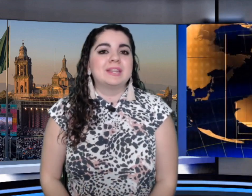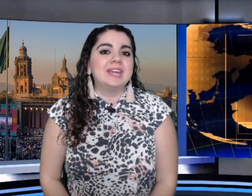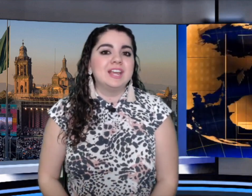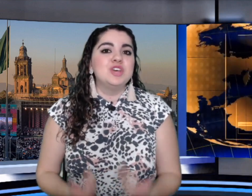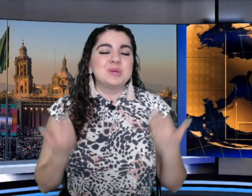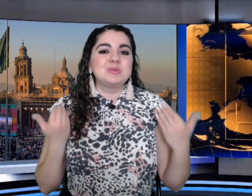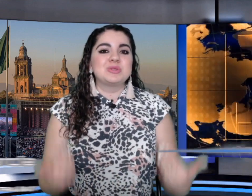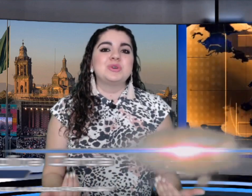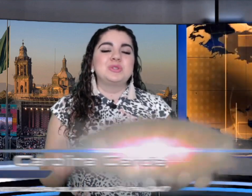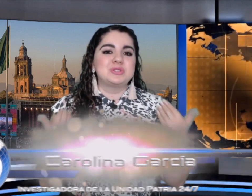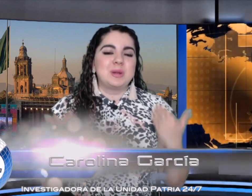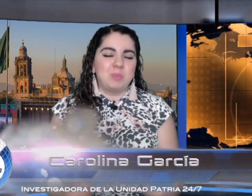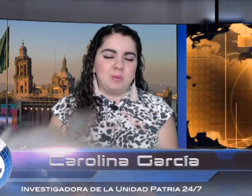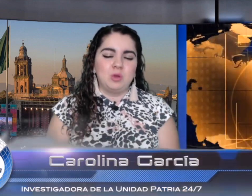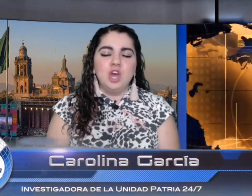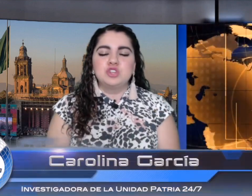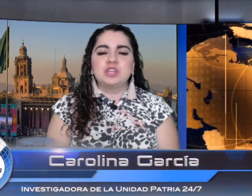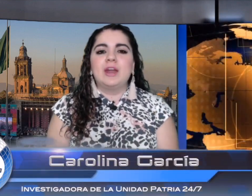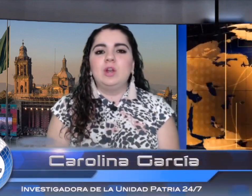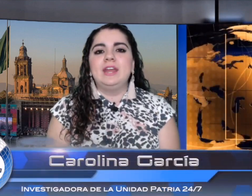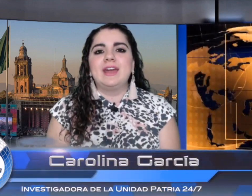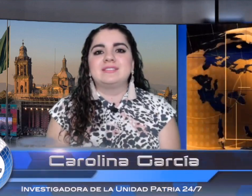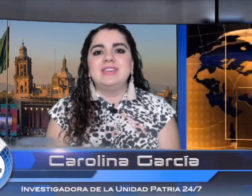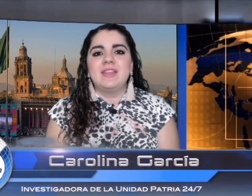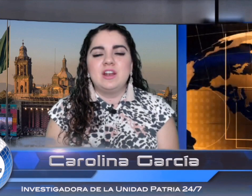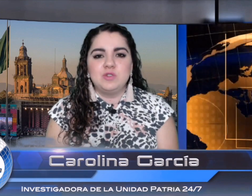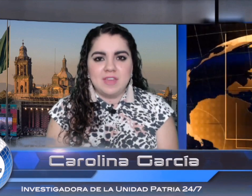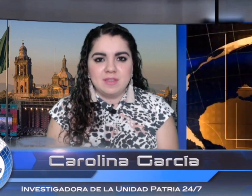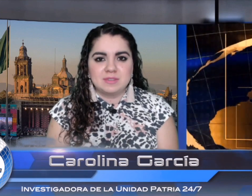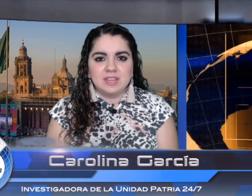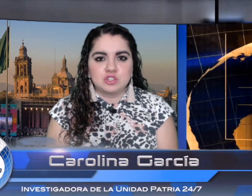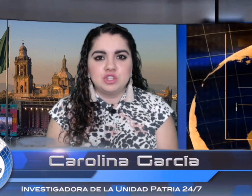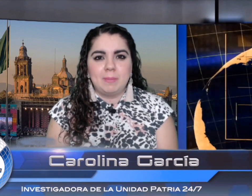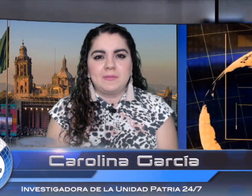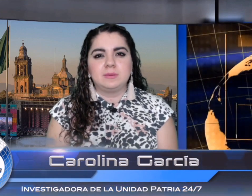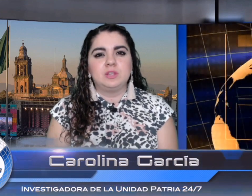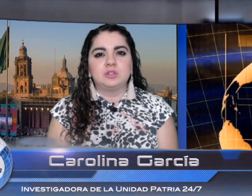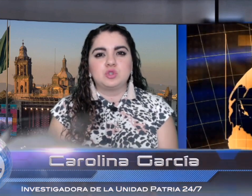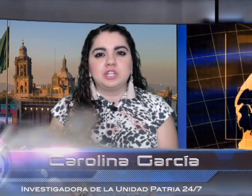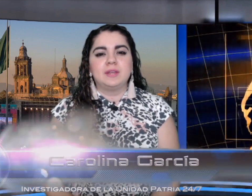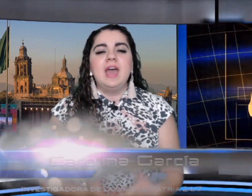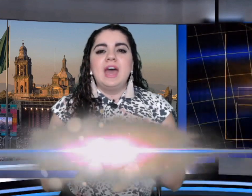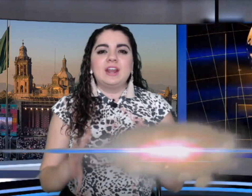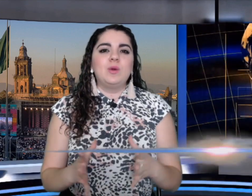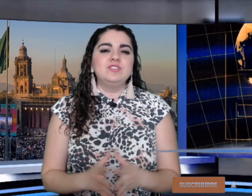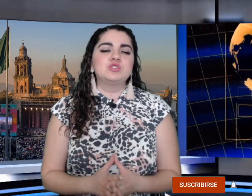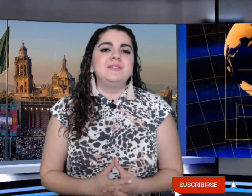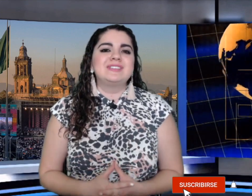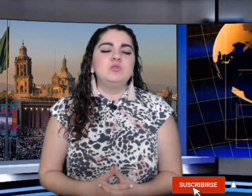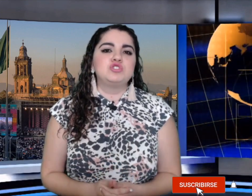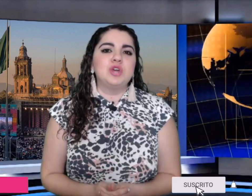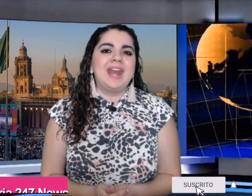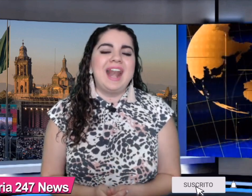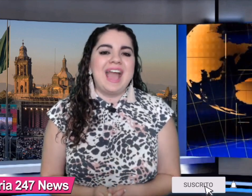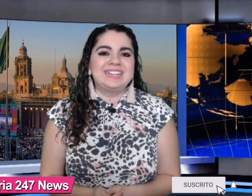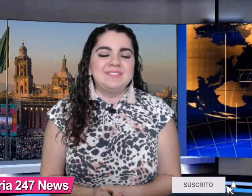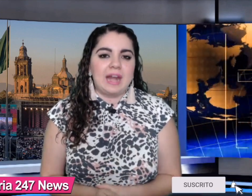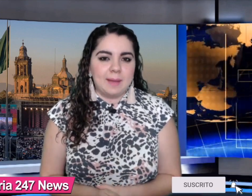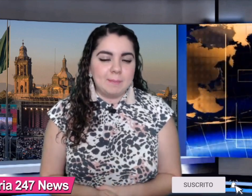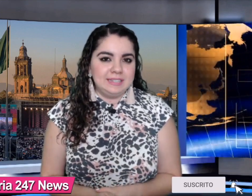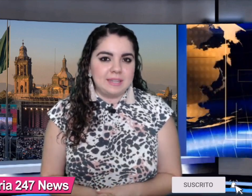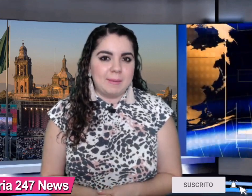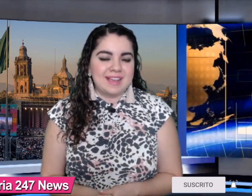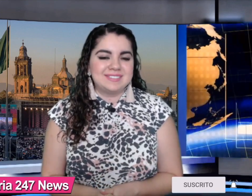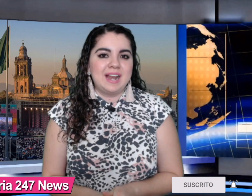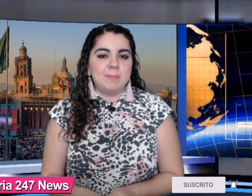vamos a perder, somos nosotros, el pueblo. Yo soy Carolina García, de la Unidad de Investigación de Patria 24/7. Recuerden suscribirse a nuestro canal, activar